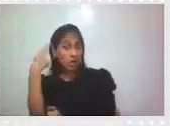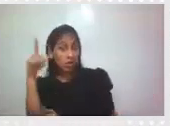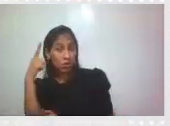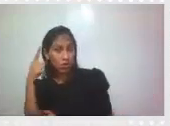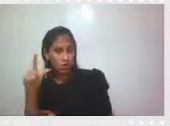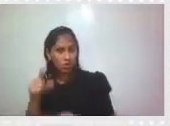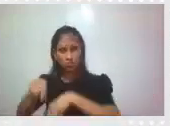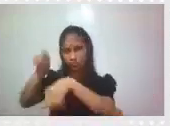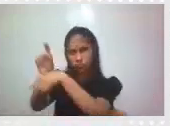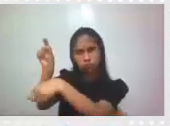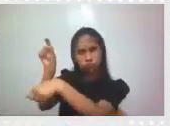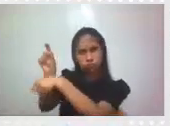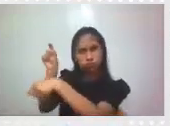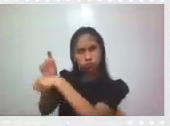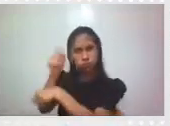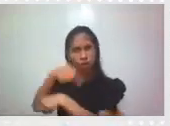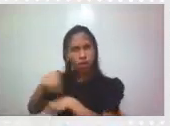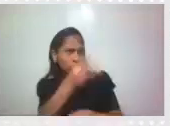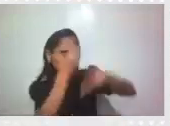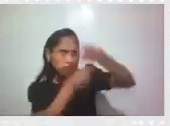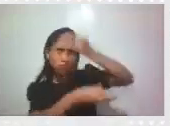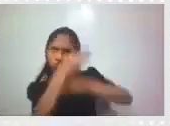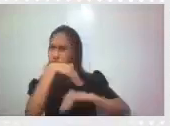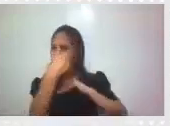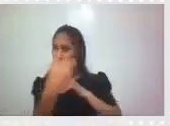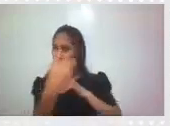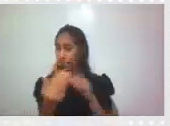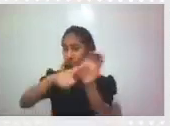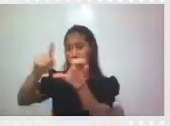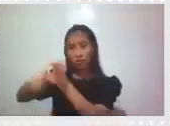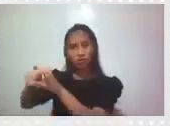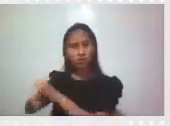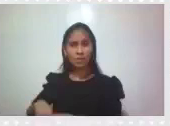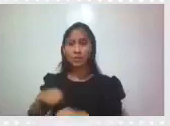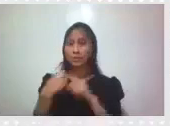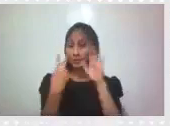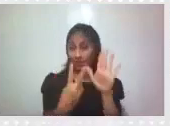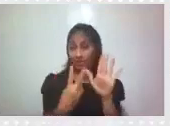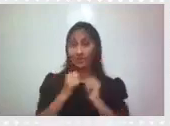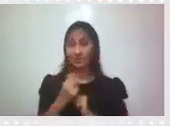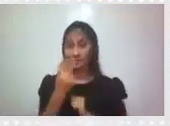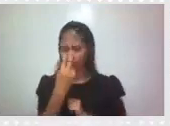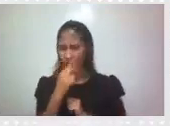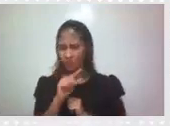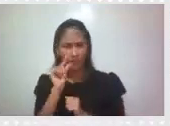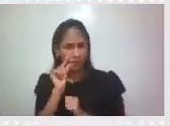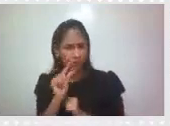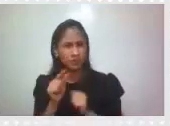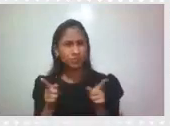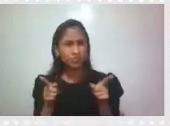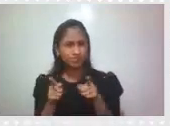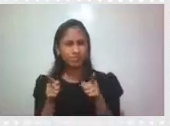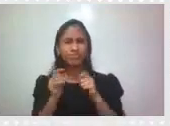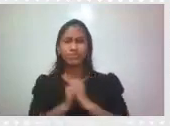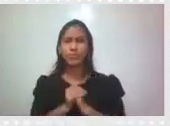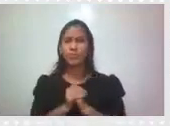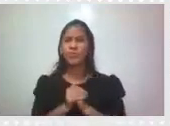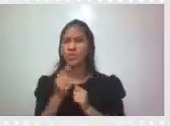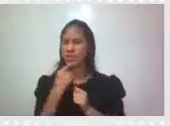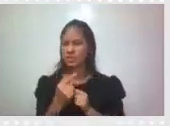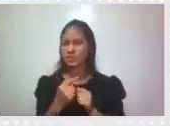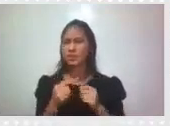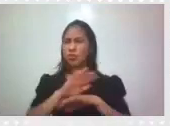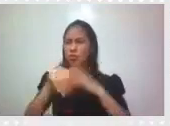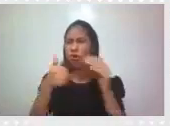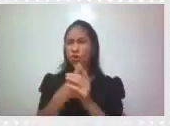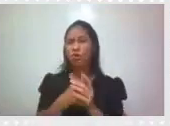implementamos 17 aulas interculturales y aquí me gustaría detenerme un poco para poderles comentar que el aula intercultural